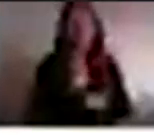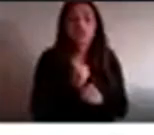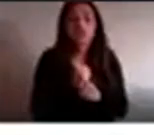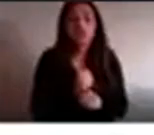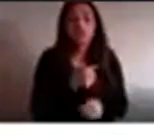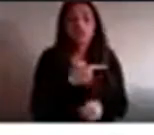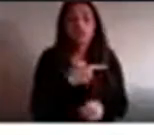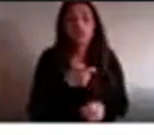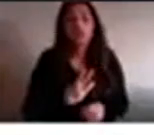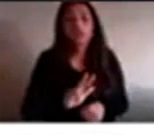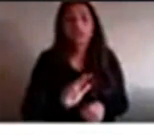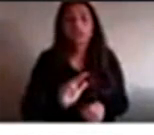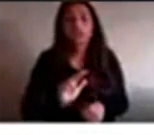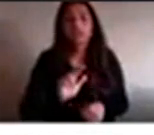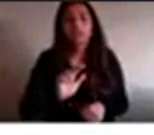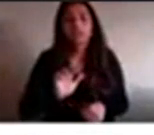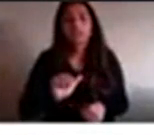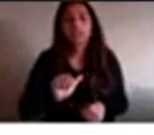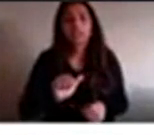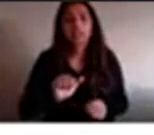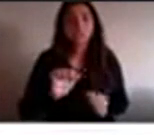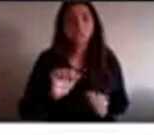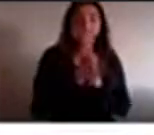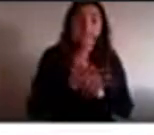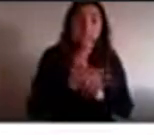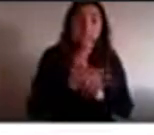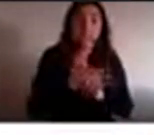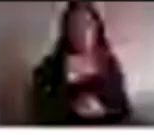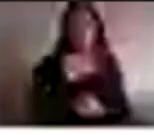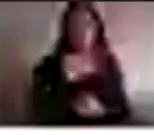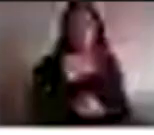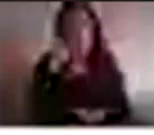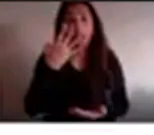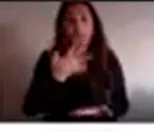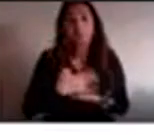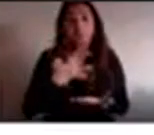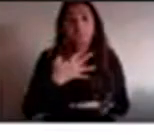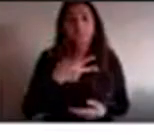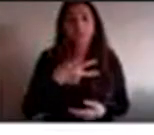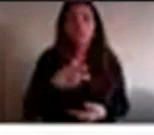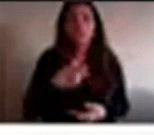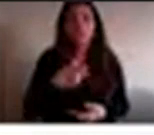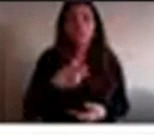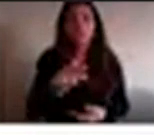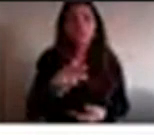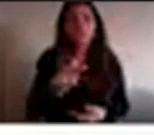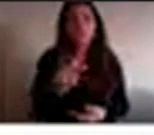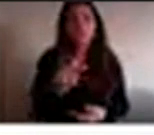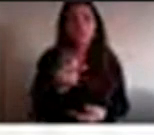total de 4213 trabajadores acogidos a la ley. Pasemos a la...